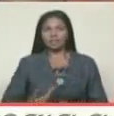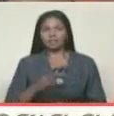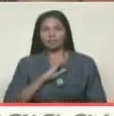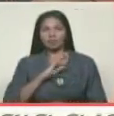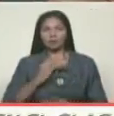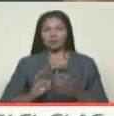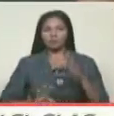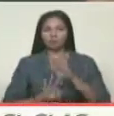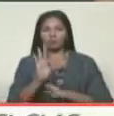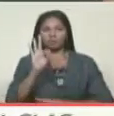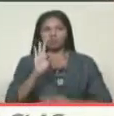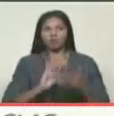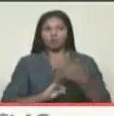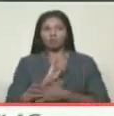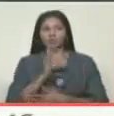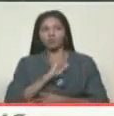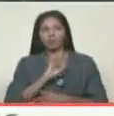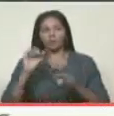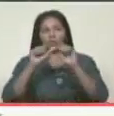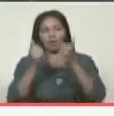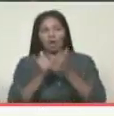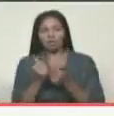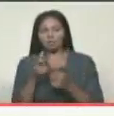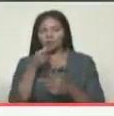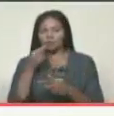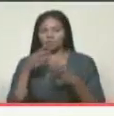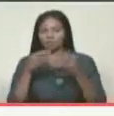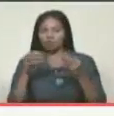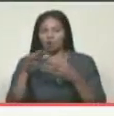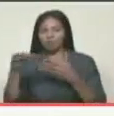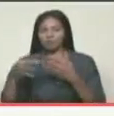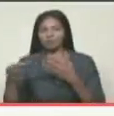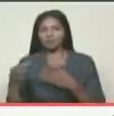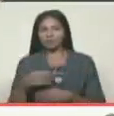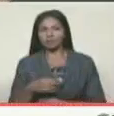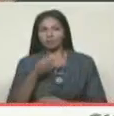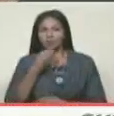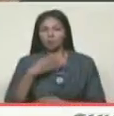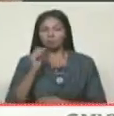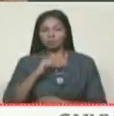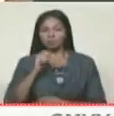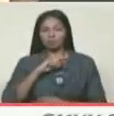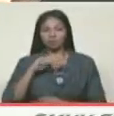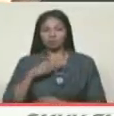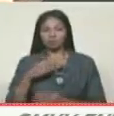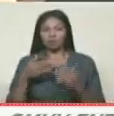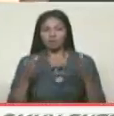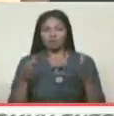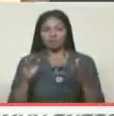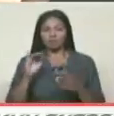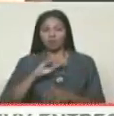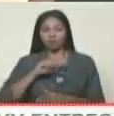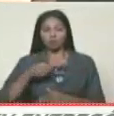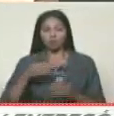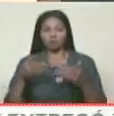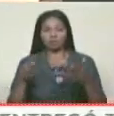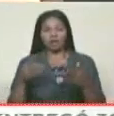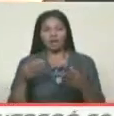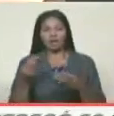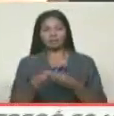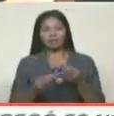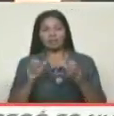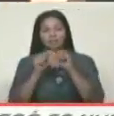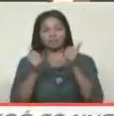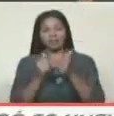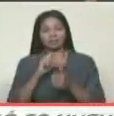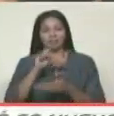la Fundación de Museos de Arte, para que nos comente todos esos detalles. Bueno, sí, efectivamente estamos abriendo la sala, una de las salas de la Galería de Arte Nacional